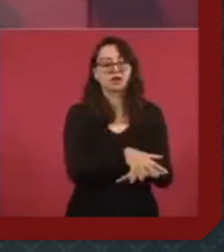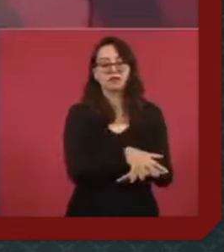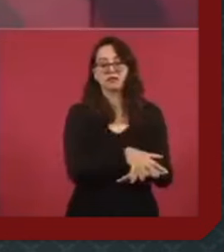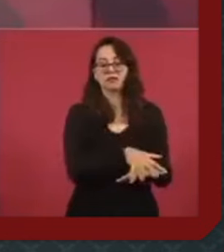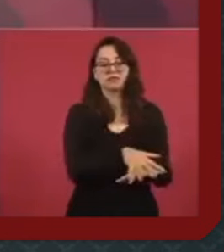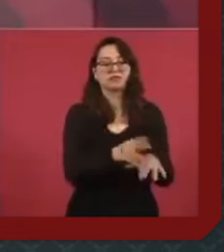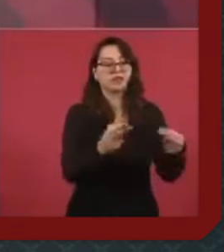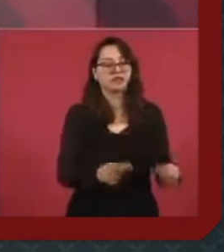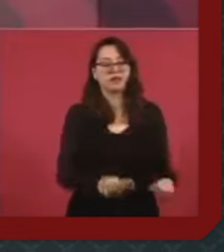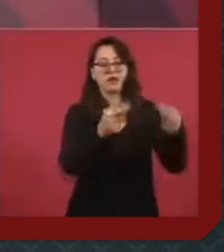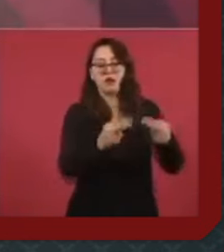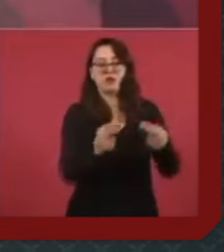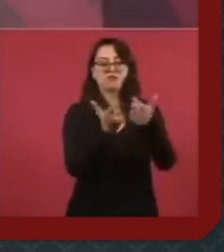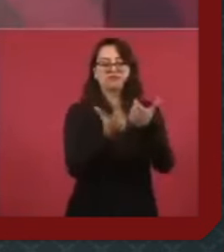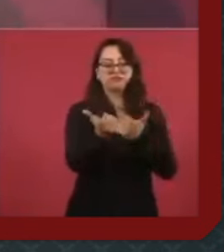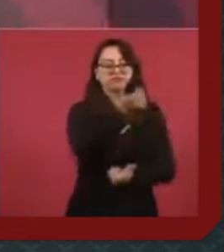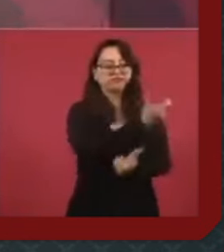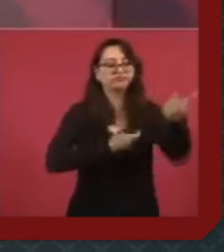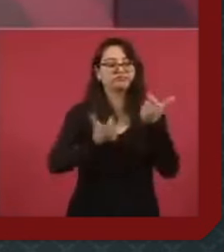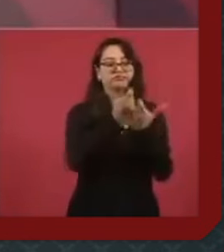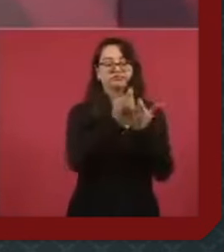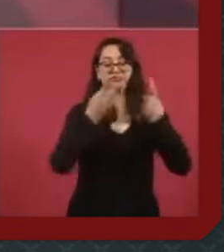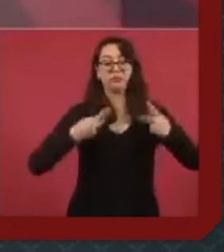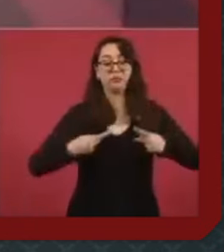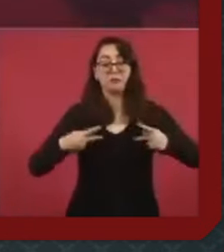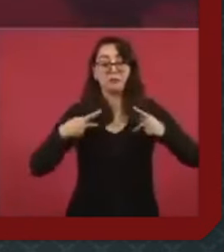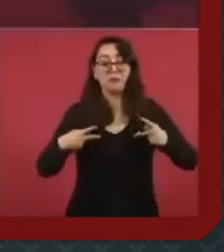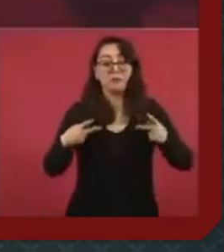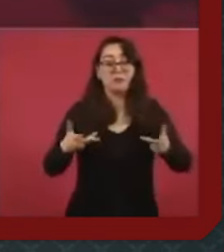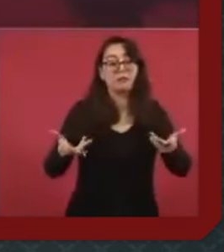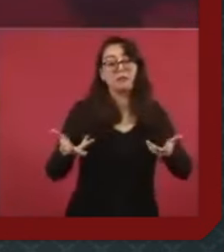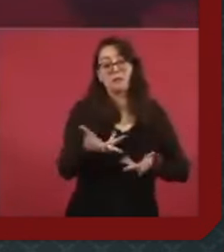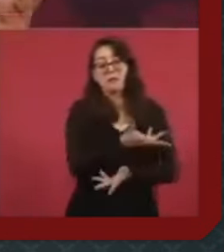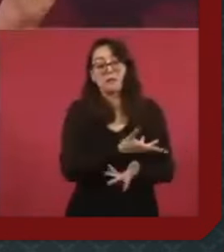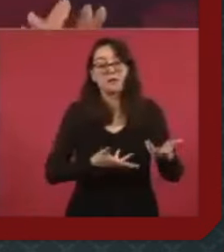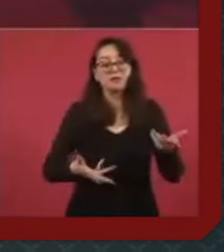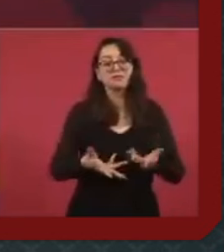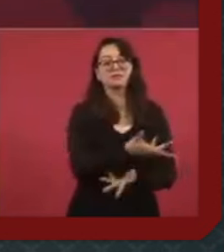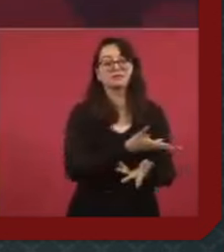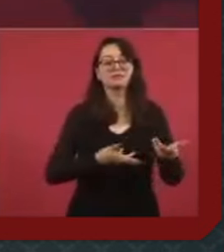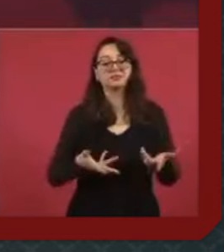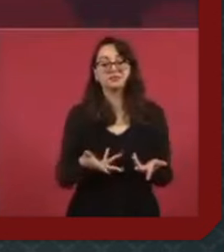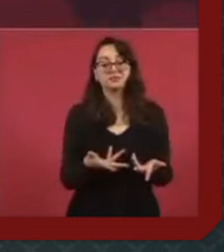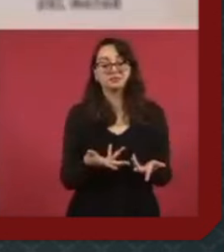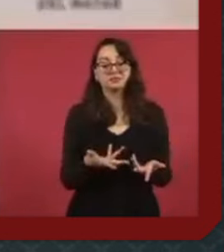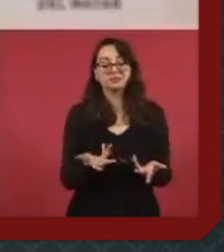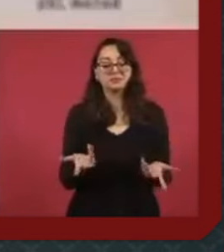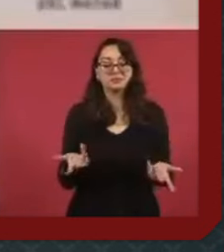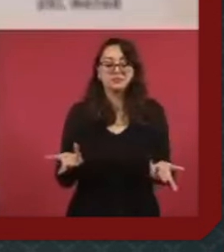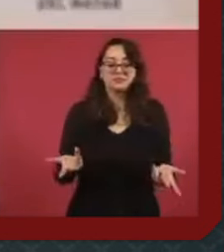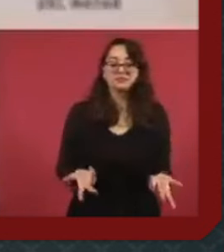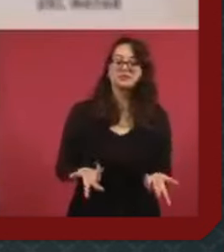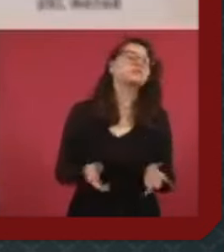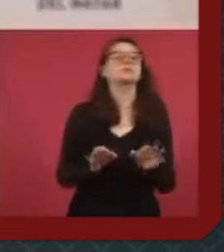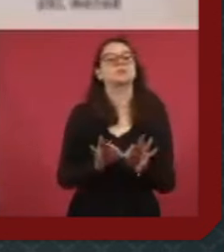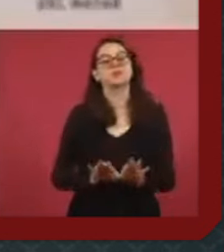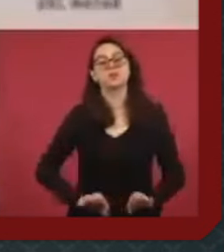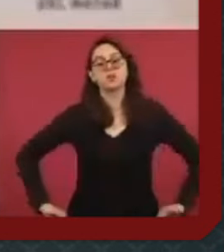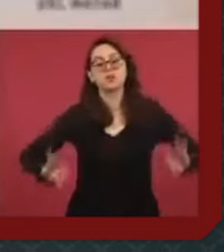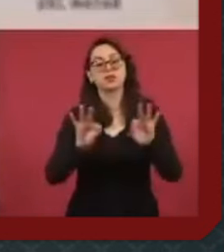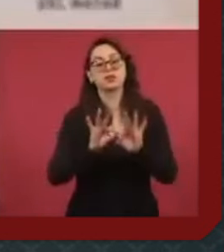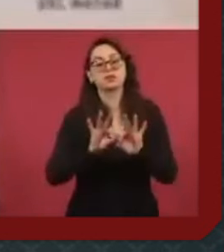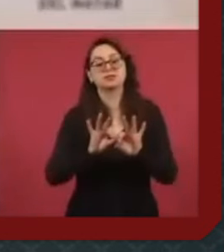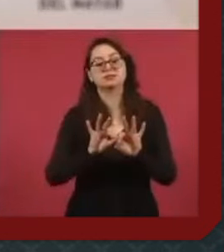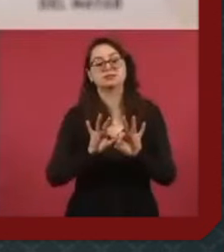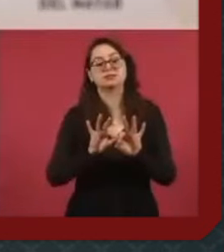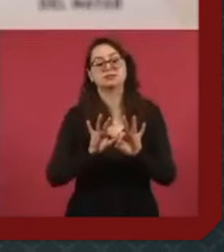enfatizó que la migración es un fenómeno natural y que debe ser abordado desde una perspectiva humanitaria y de respeto a los Derechos Humanos